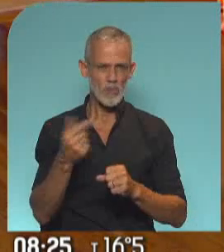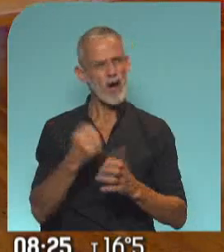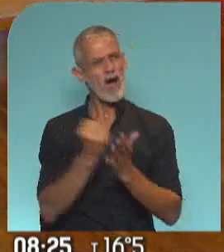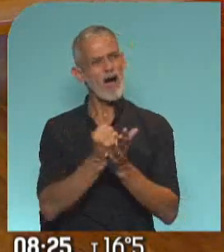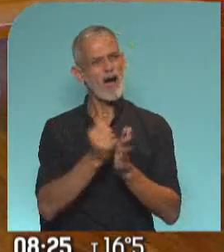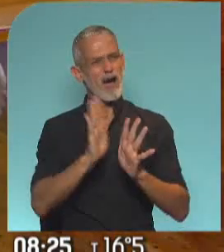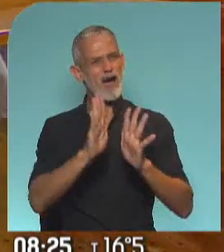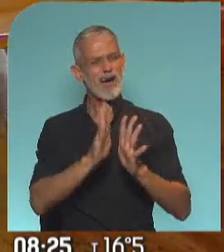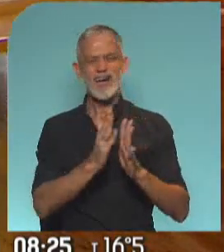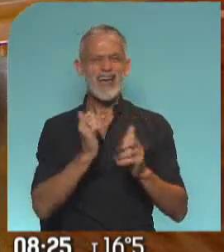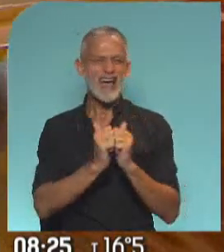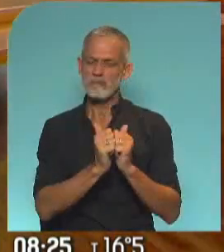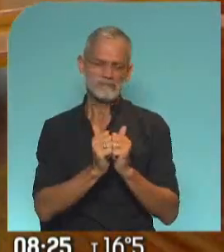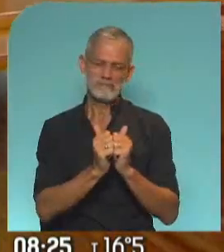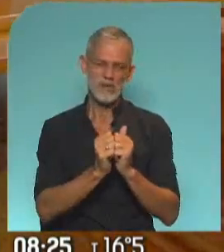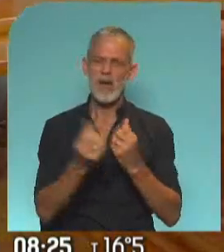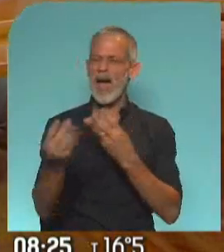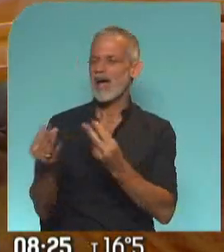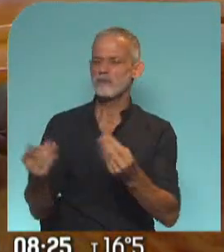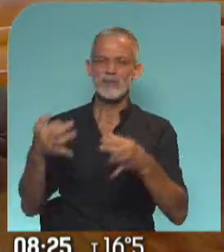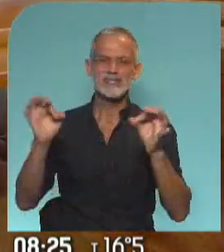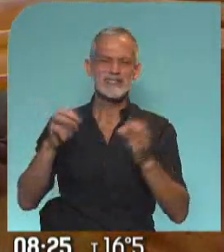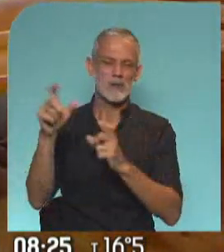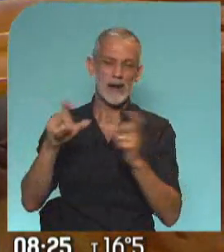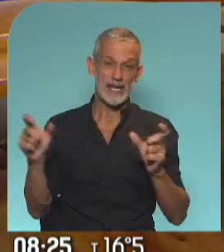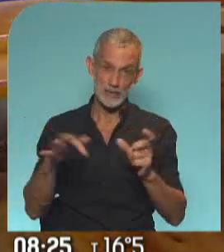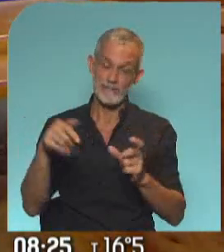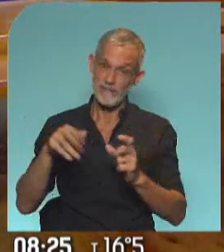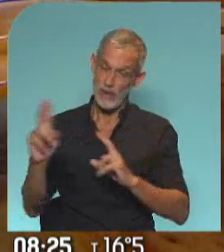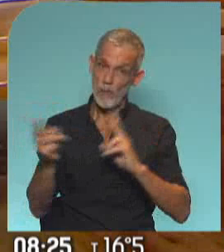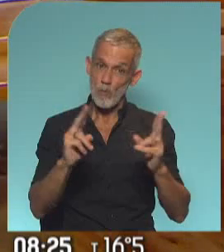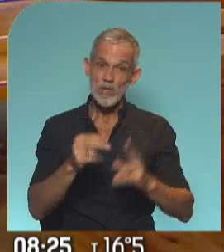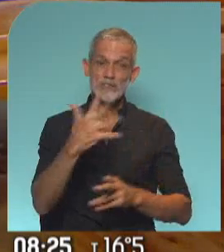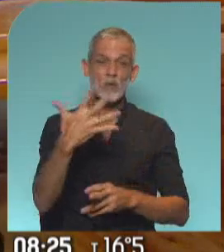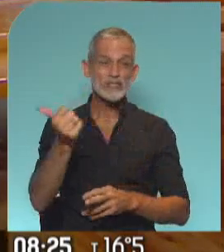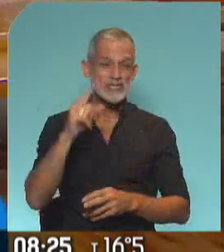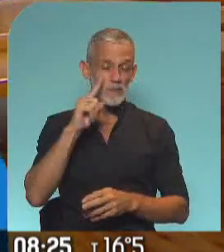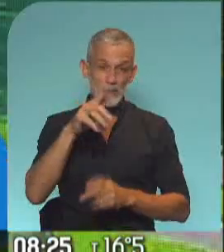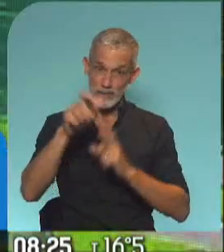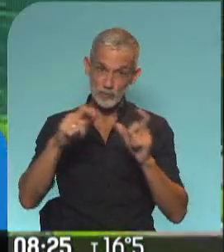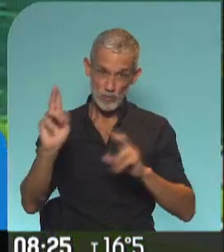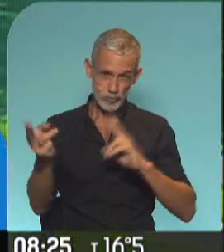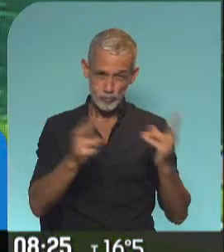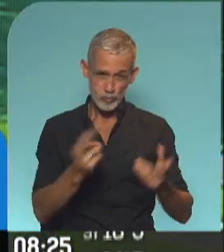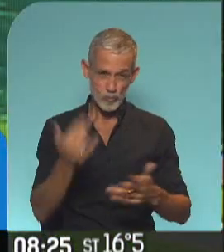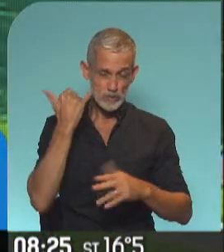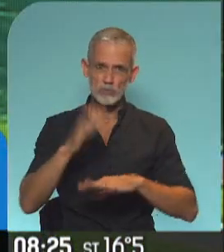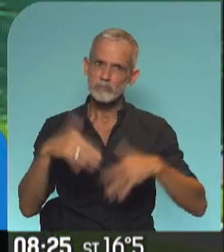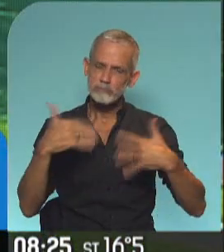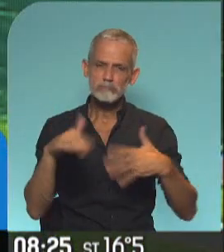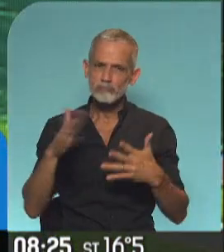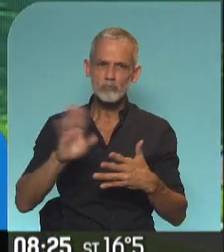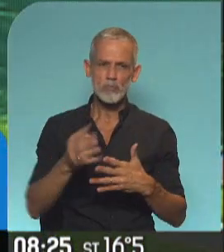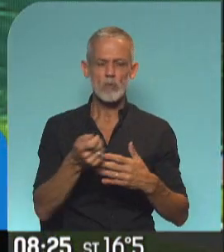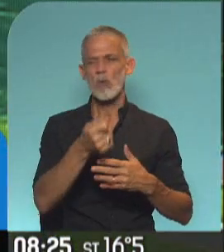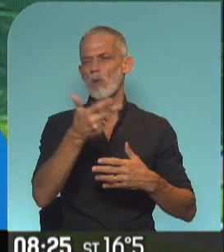para ayudar a salvar vidas porque en éstos están siendo vidas 56 mil vidas en la república argentina es un montón no son